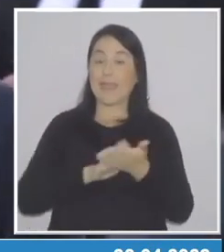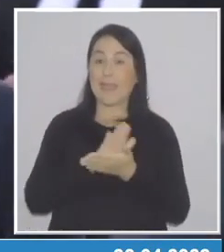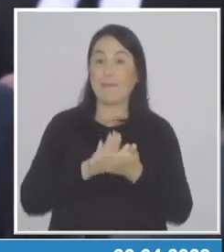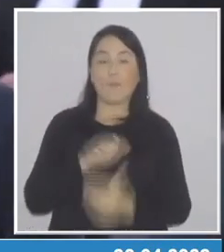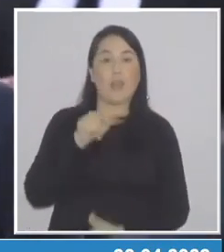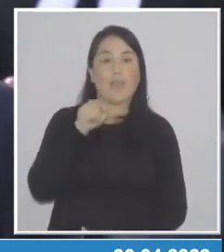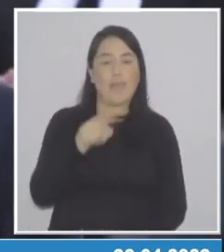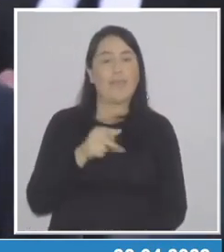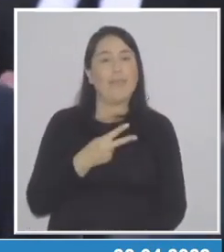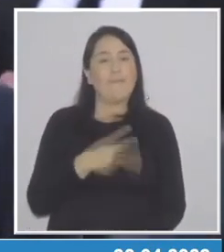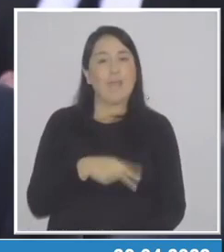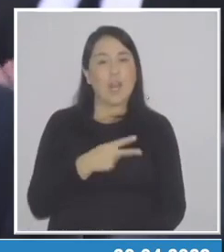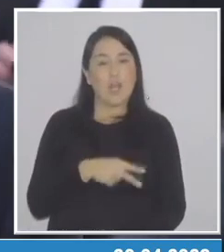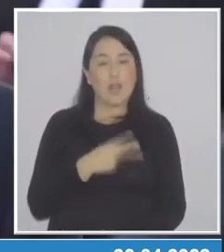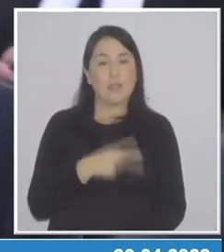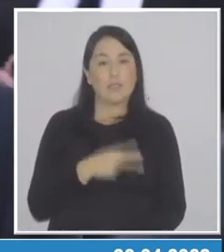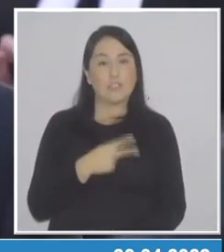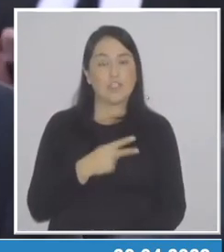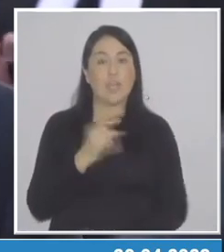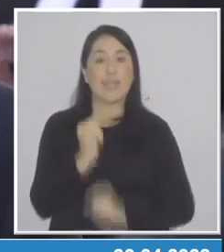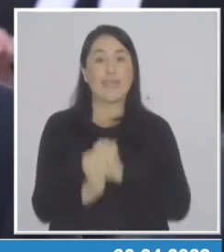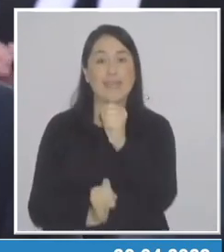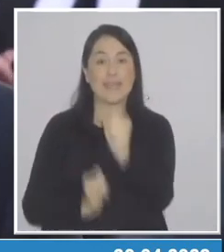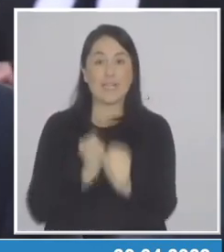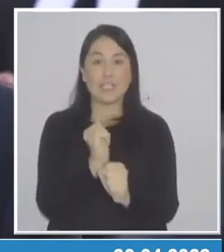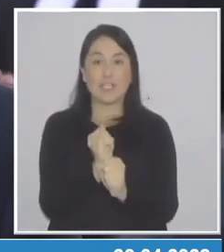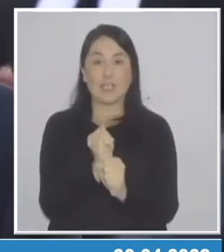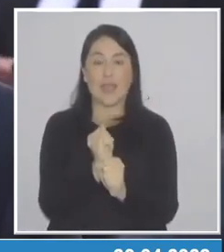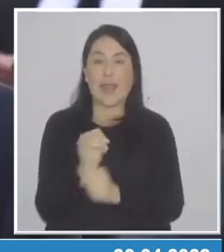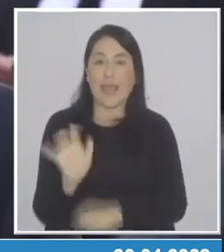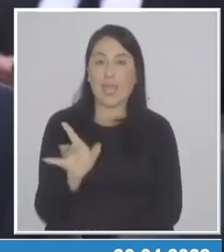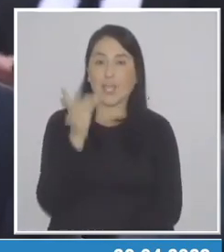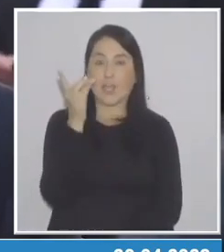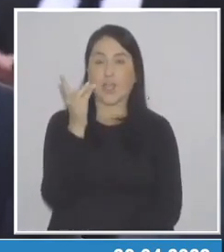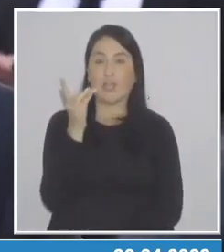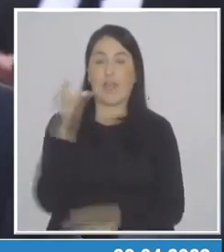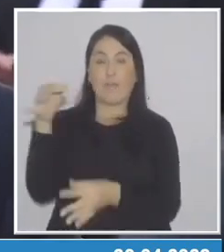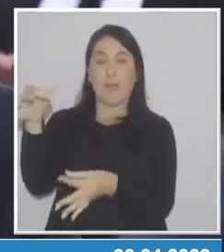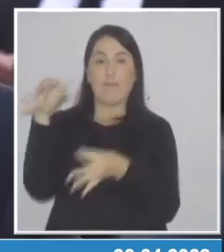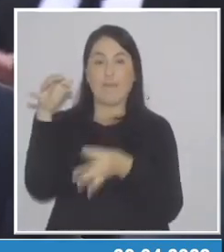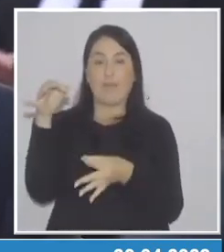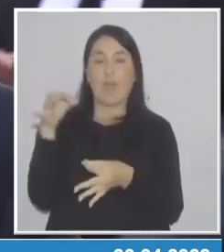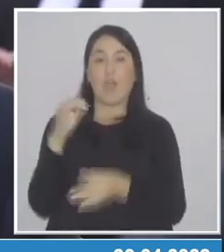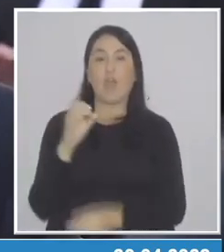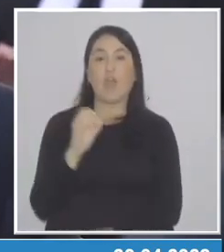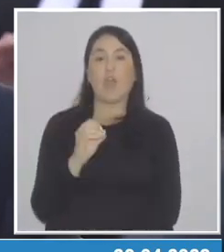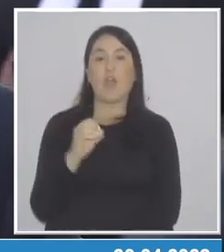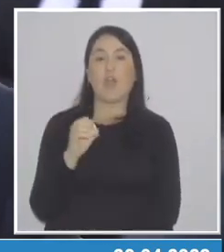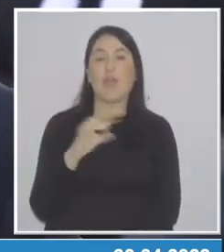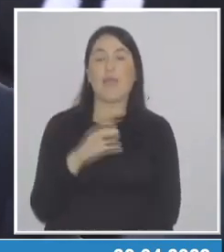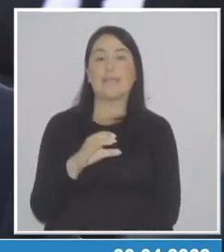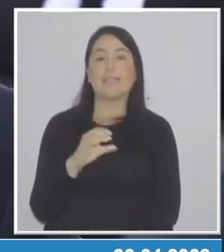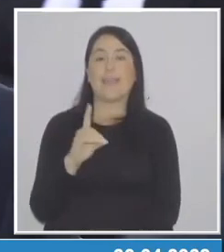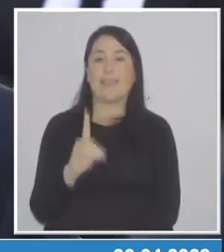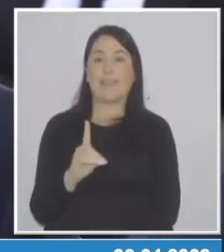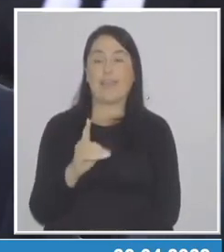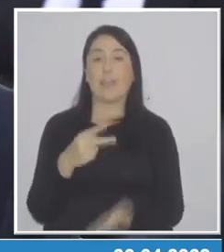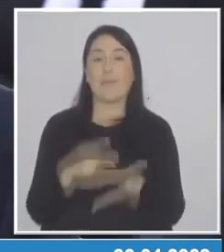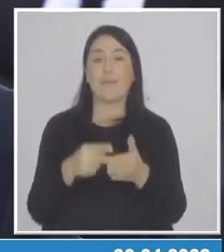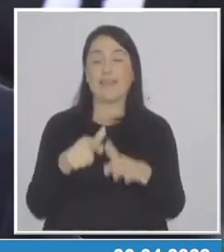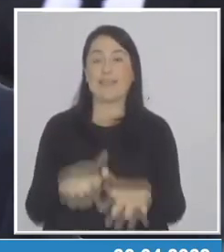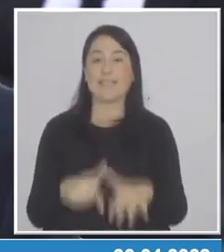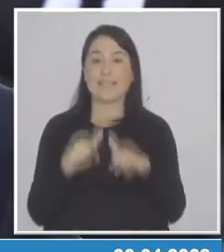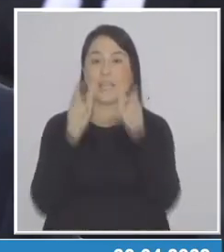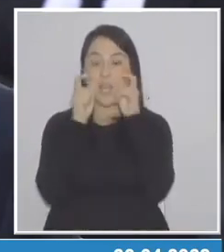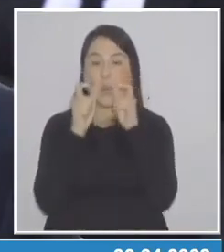valoración internacional encontramos en el informe de la OCDE de 2016 sobre política regulatoria en